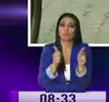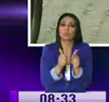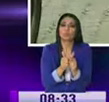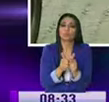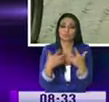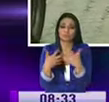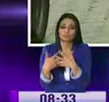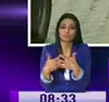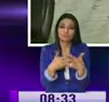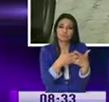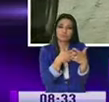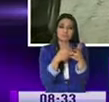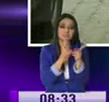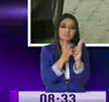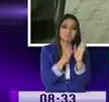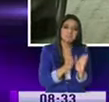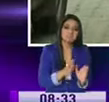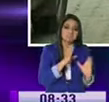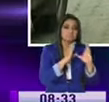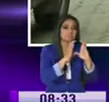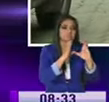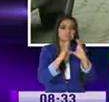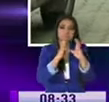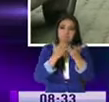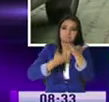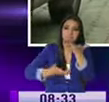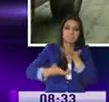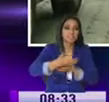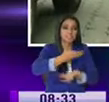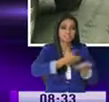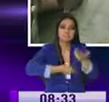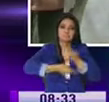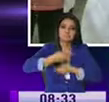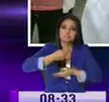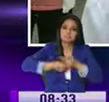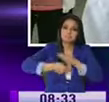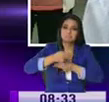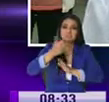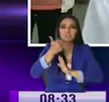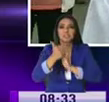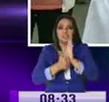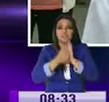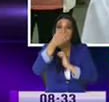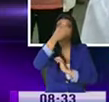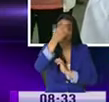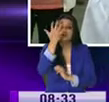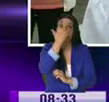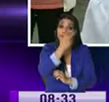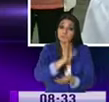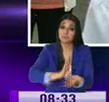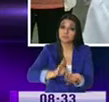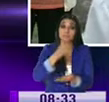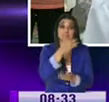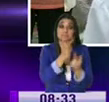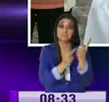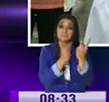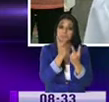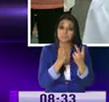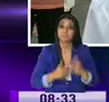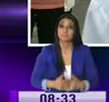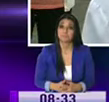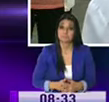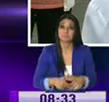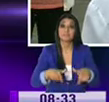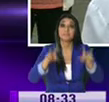ve que los vecinos conversan unos a otros hay comercio hay arte y cultura el lindo barrio podría visitarlo la verdad que este